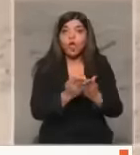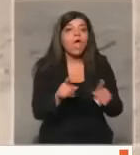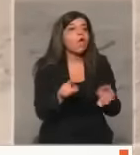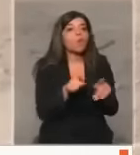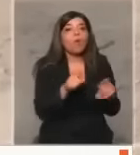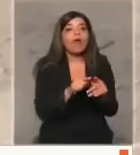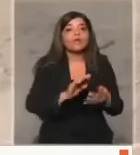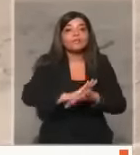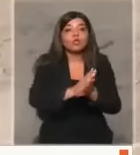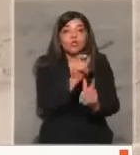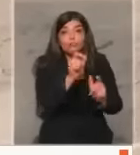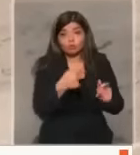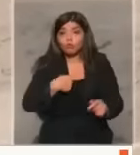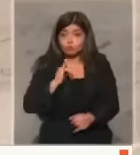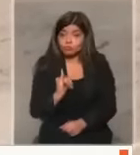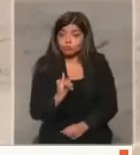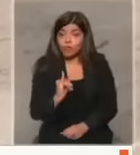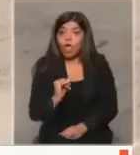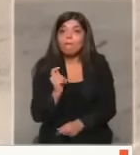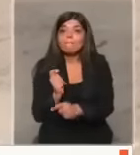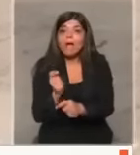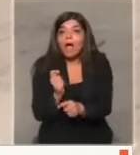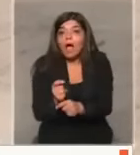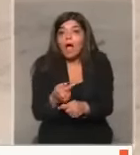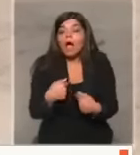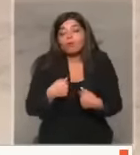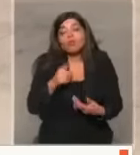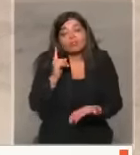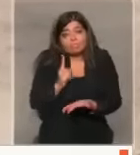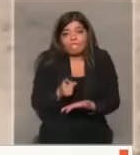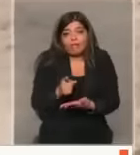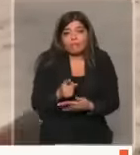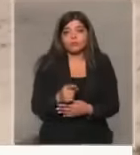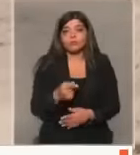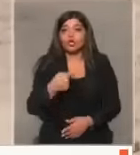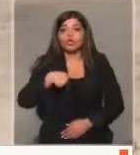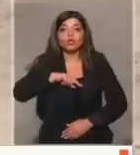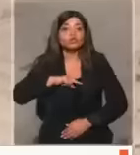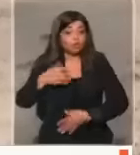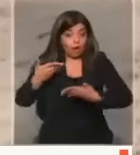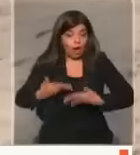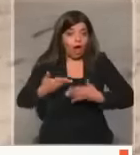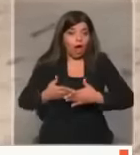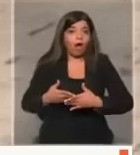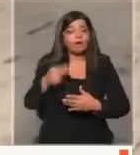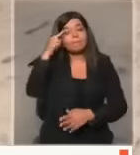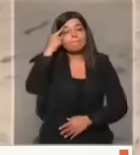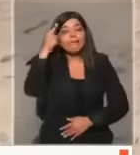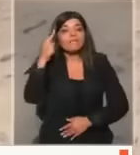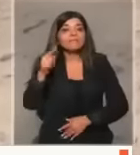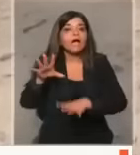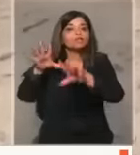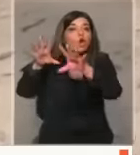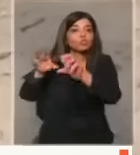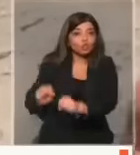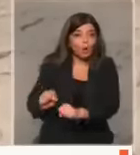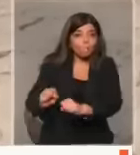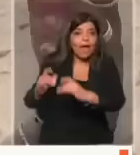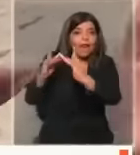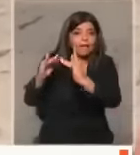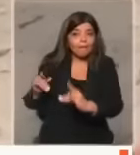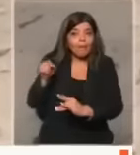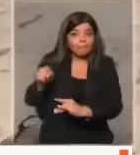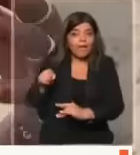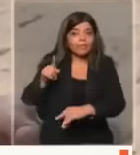ciudad, lo hacemos porque nos toca nuestro deber. No crean que porque nosotros estamos pensando poblar un campamento